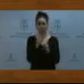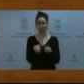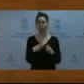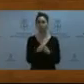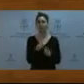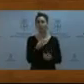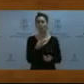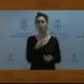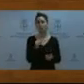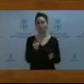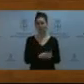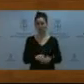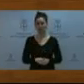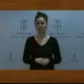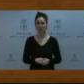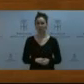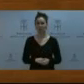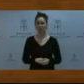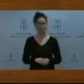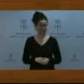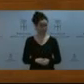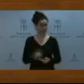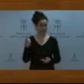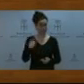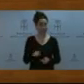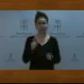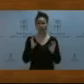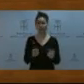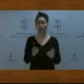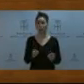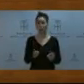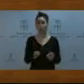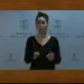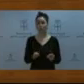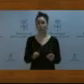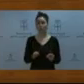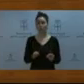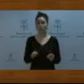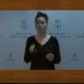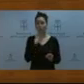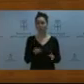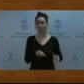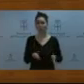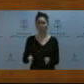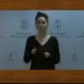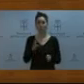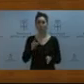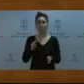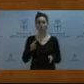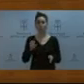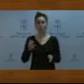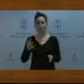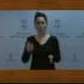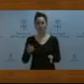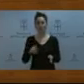Y ustedes saben que al norte del Duero el lobo es especie cinegética en esta comunidad autónoma. Luego,